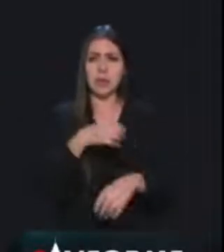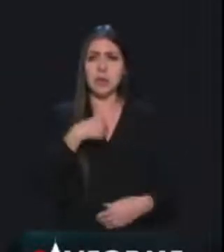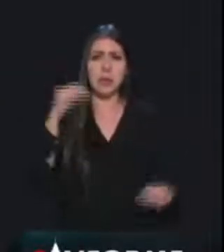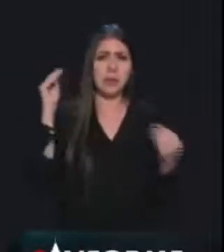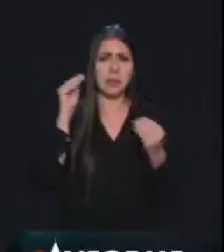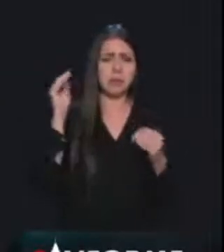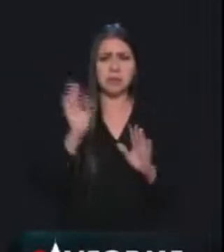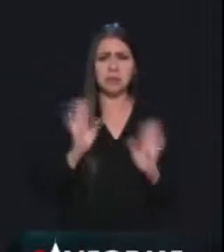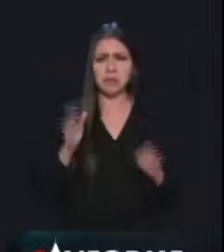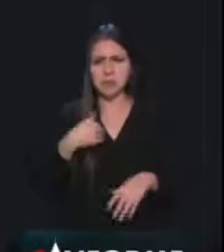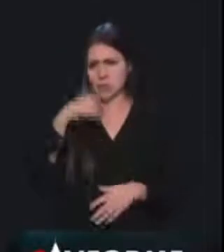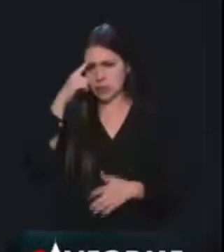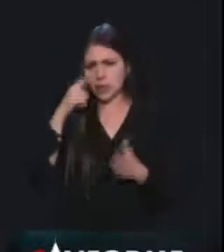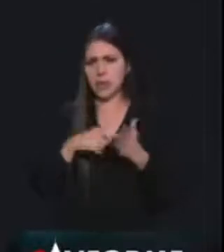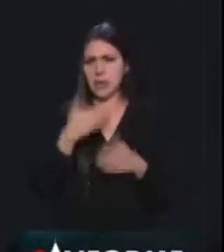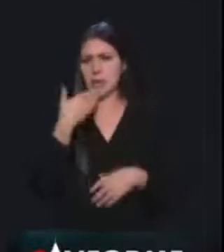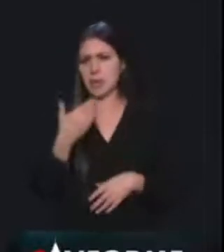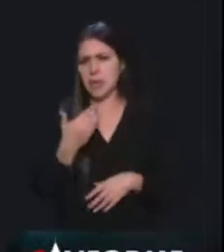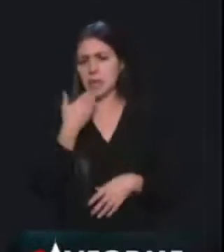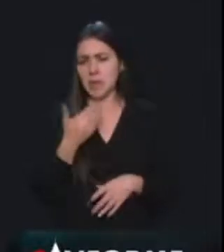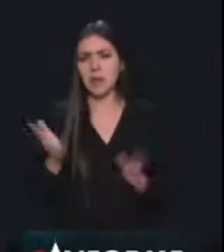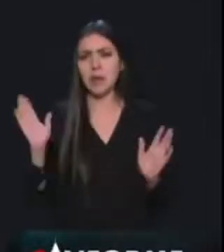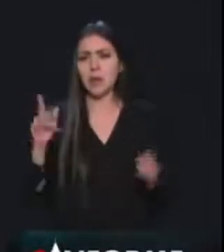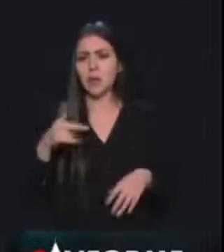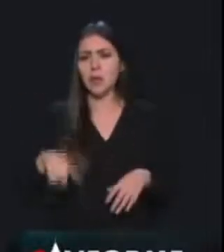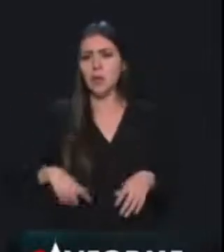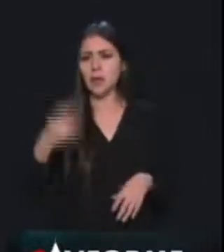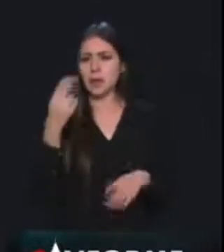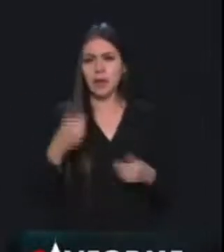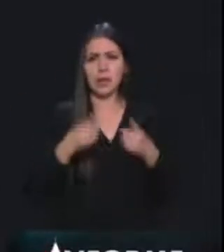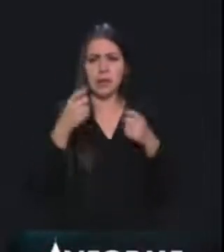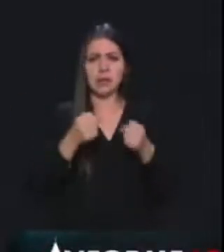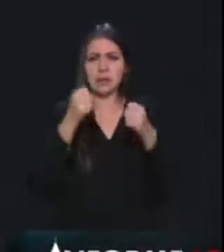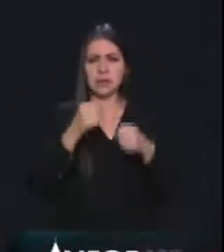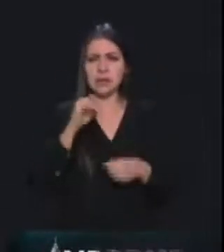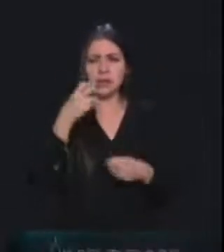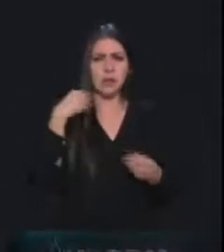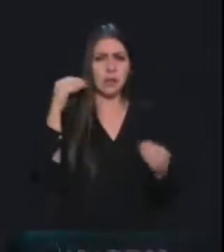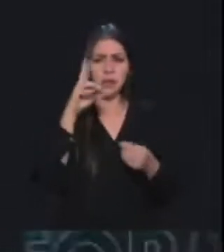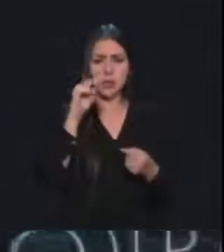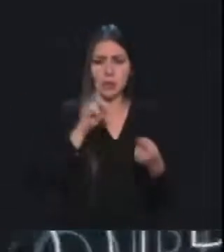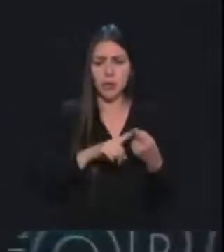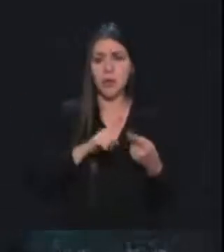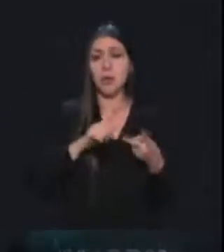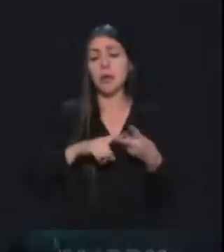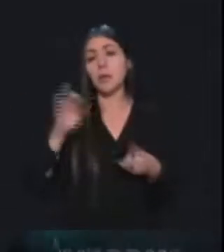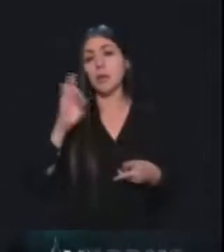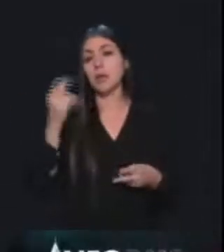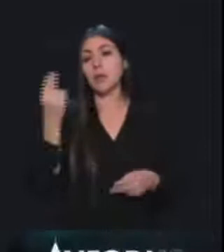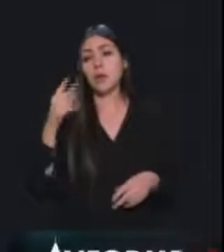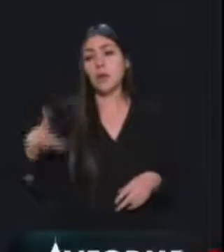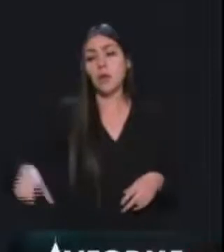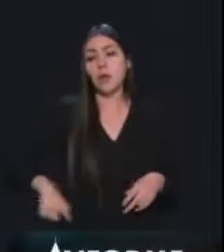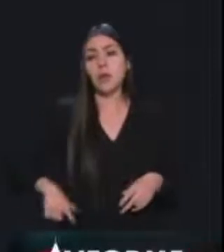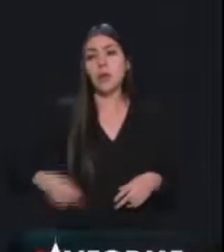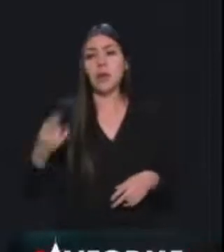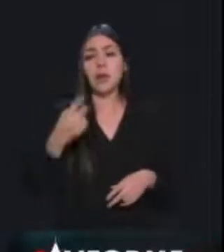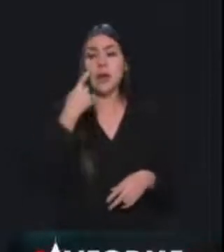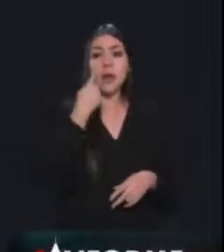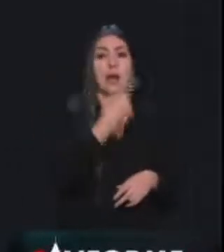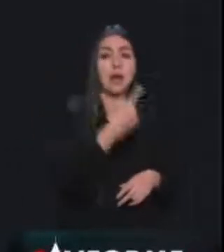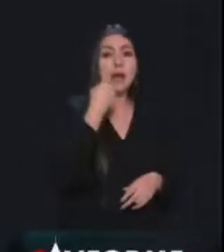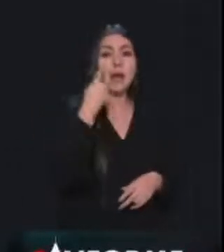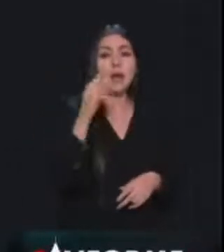Estado debe de garantizarlo, me parece una parte fundamental. Por el otro lado, también el Estado a lo mejor debería, en aquellas áreas donde